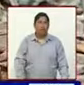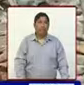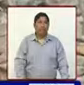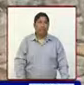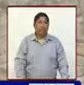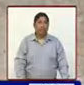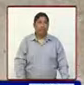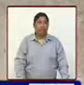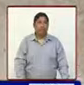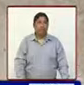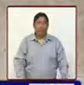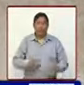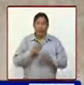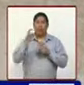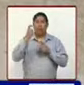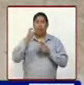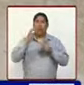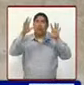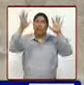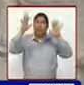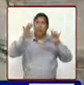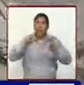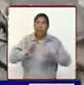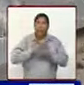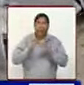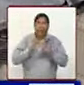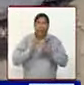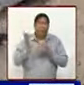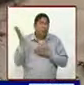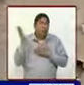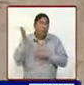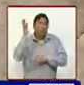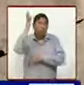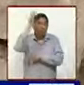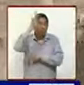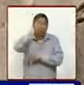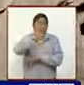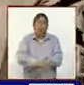Porque estaba todo totalmente oscuro y nublado, no podía ver nada.